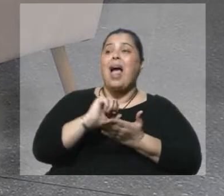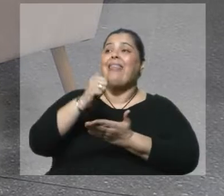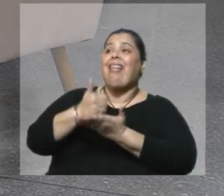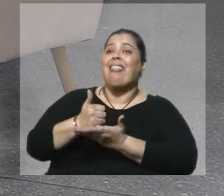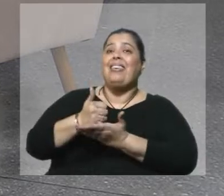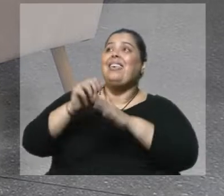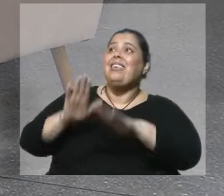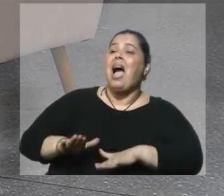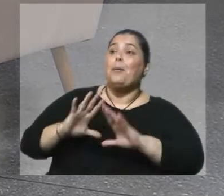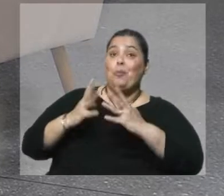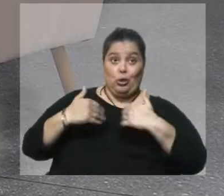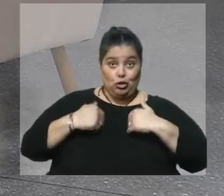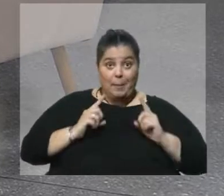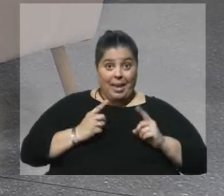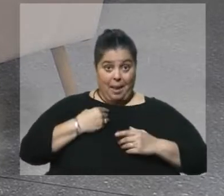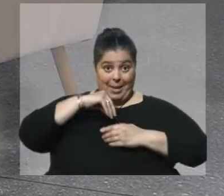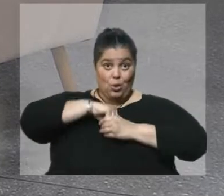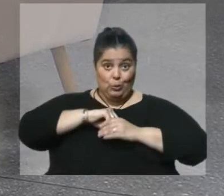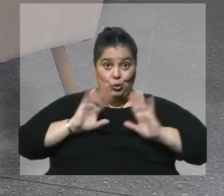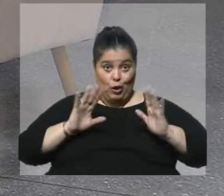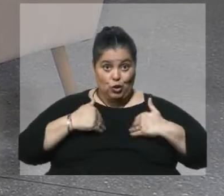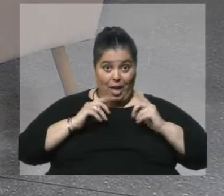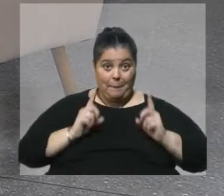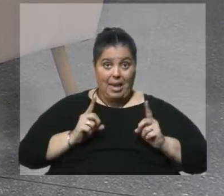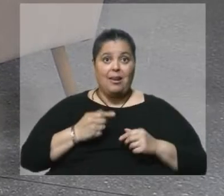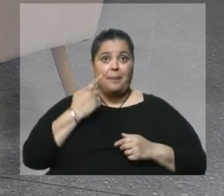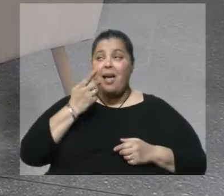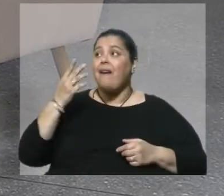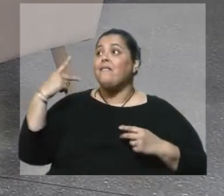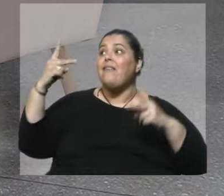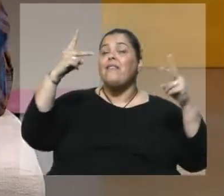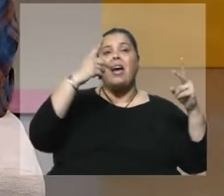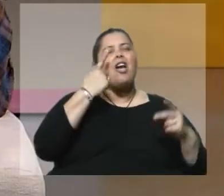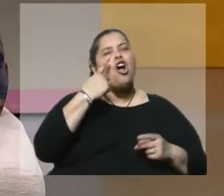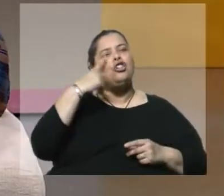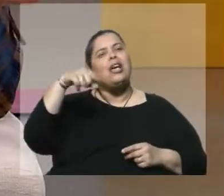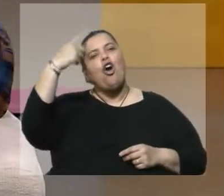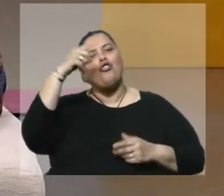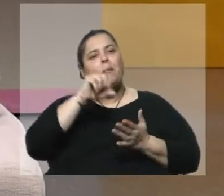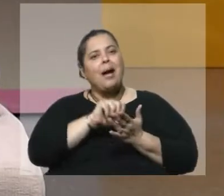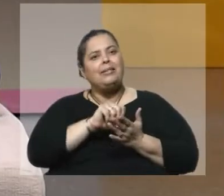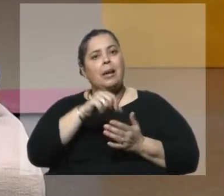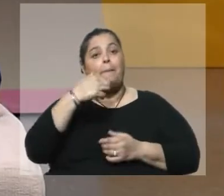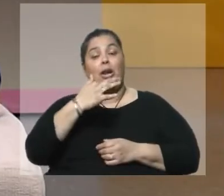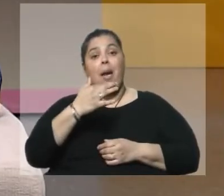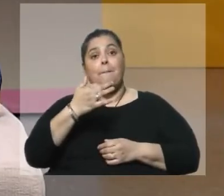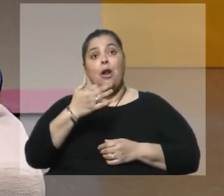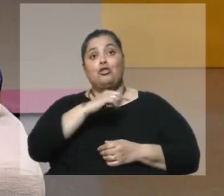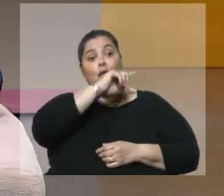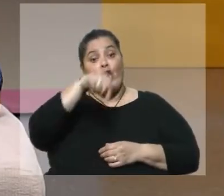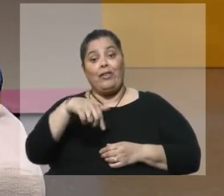Seríamos mejores, me incluyo, yo también. Y bueno, que conocer otras realidades... yo el domingo me vine a